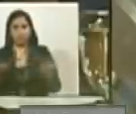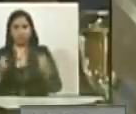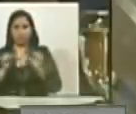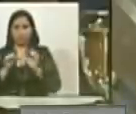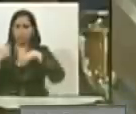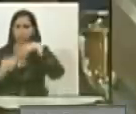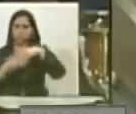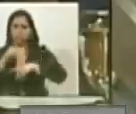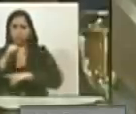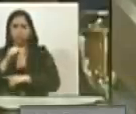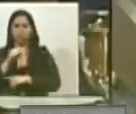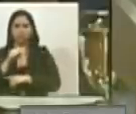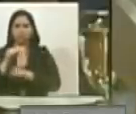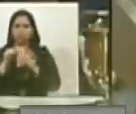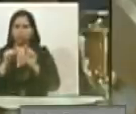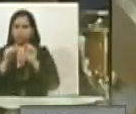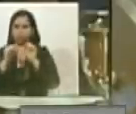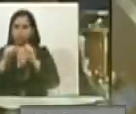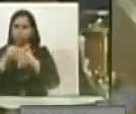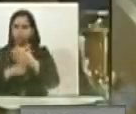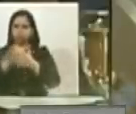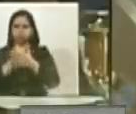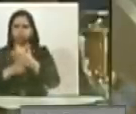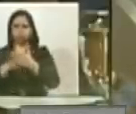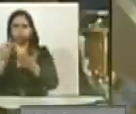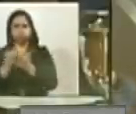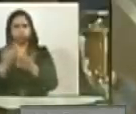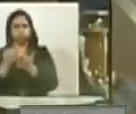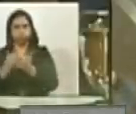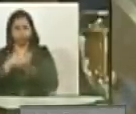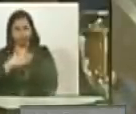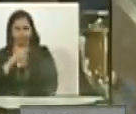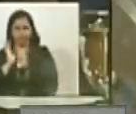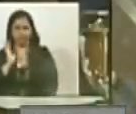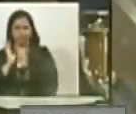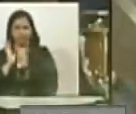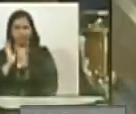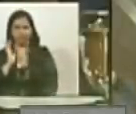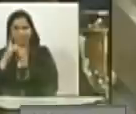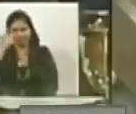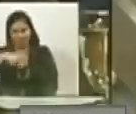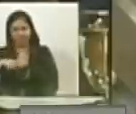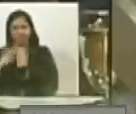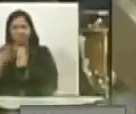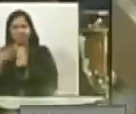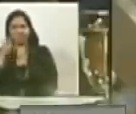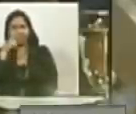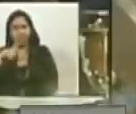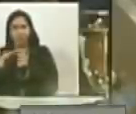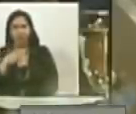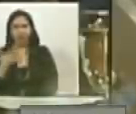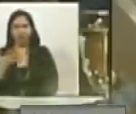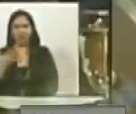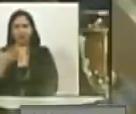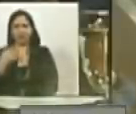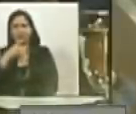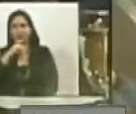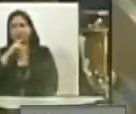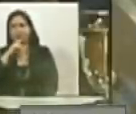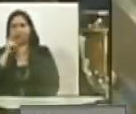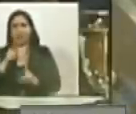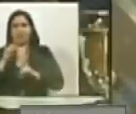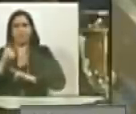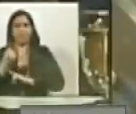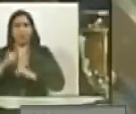consecuencia revolucionaria de estar ahí siempre, siempre, a la hora que los llamen. Soy de un pueblo y a uno le cuesta muchísimo. Mire, yo los primeros